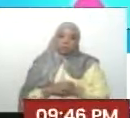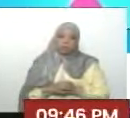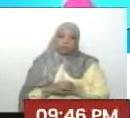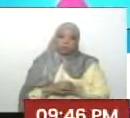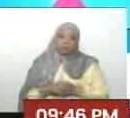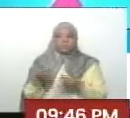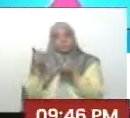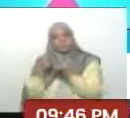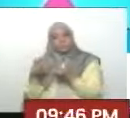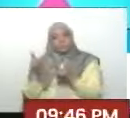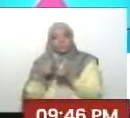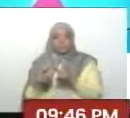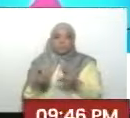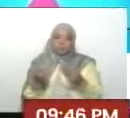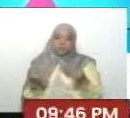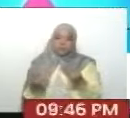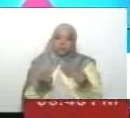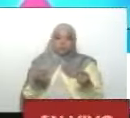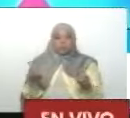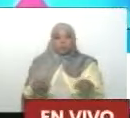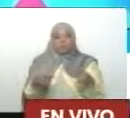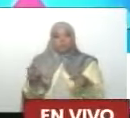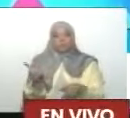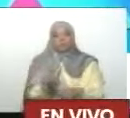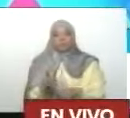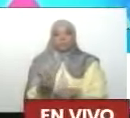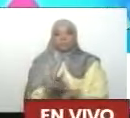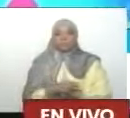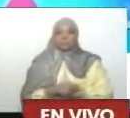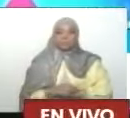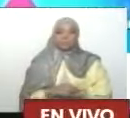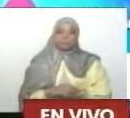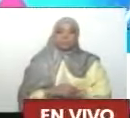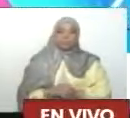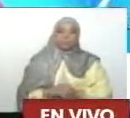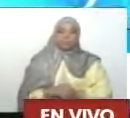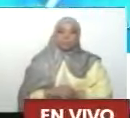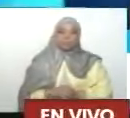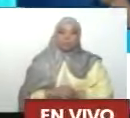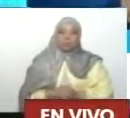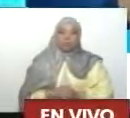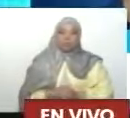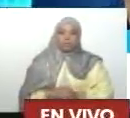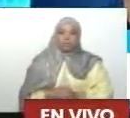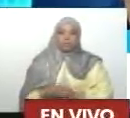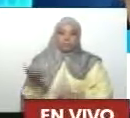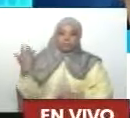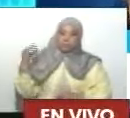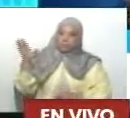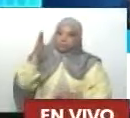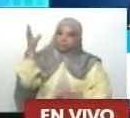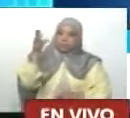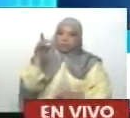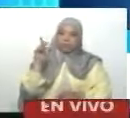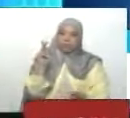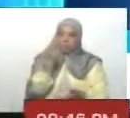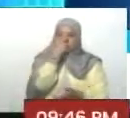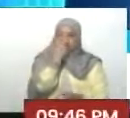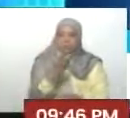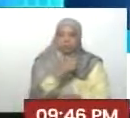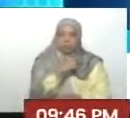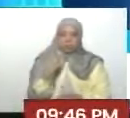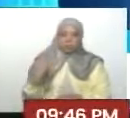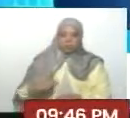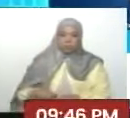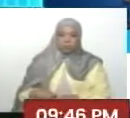decía de la diversidad y de la riqueza musical venezolana Por cierto era usted canciller cuando fuimos a China claro